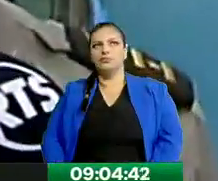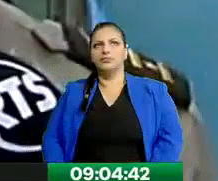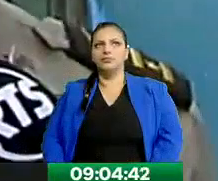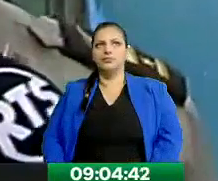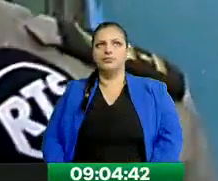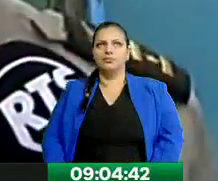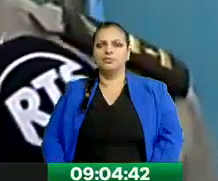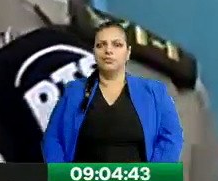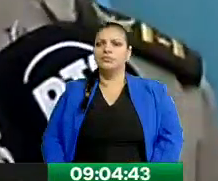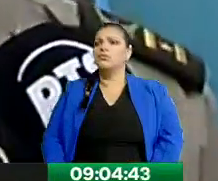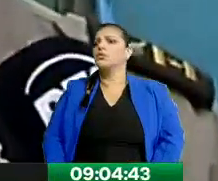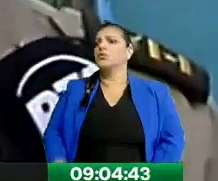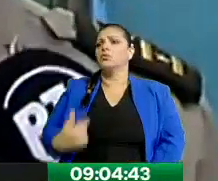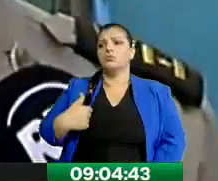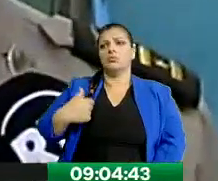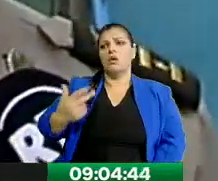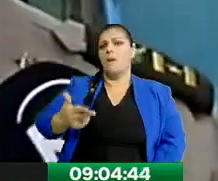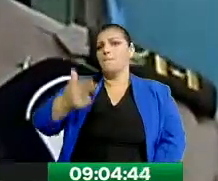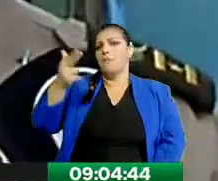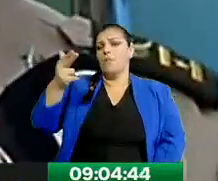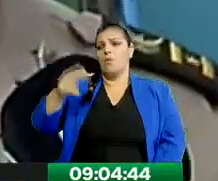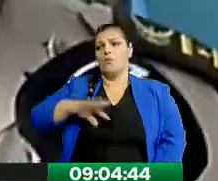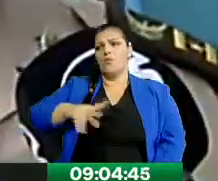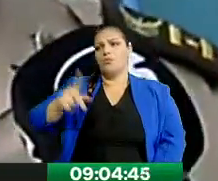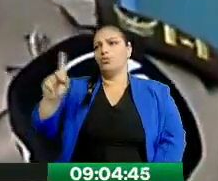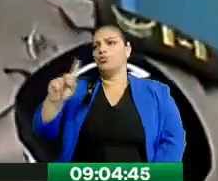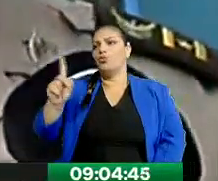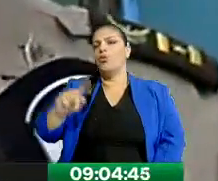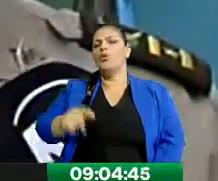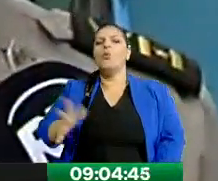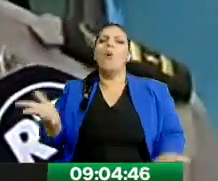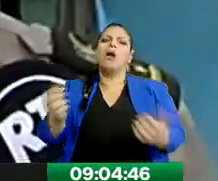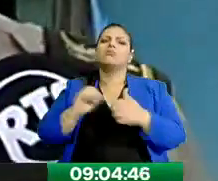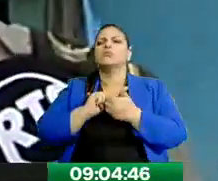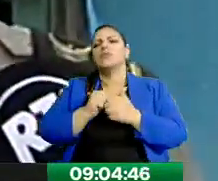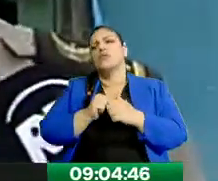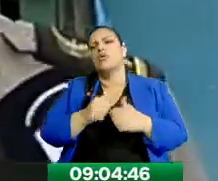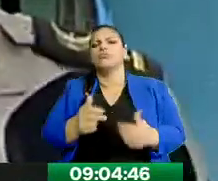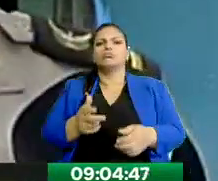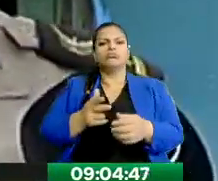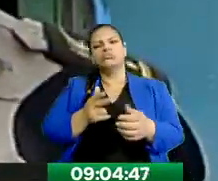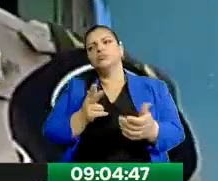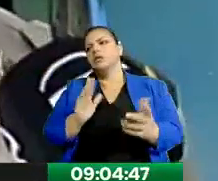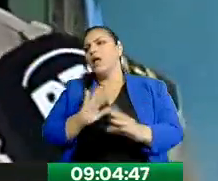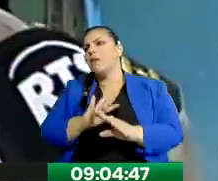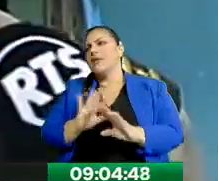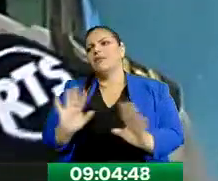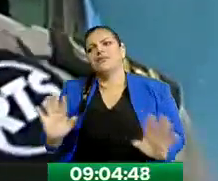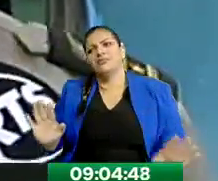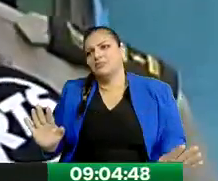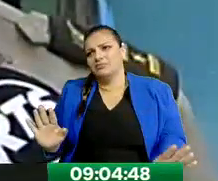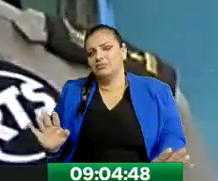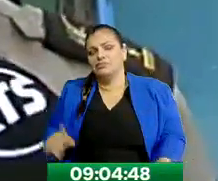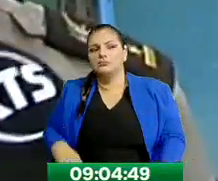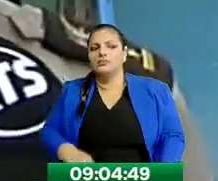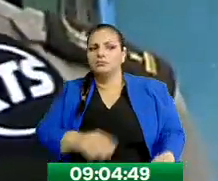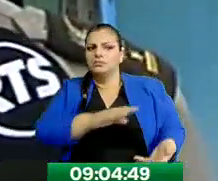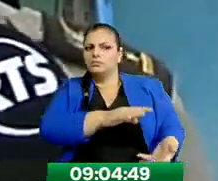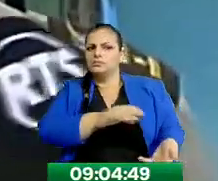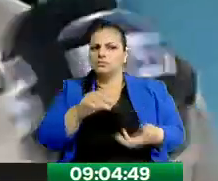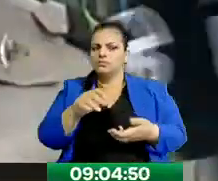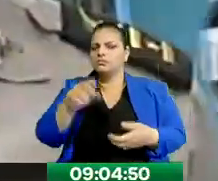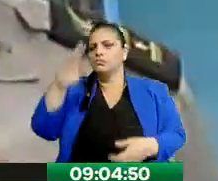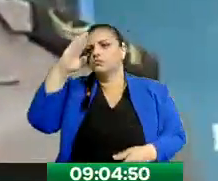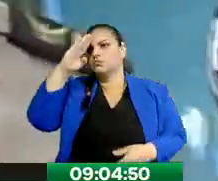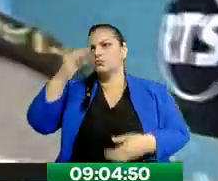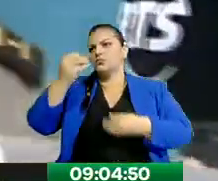practicar este tipo de deporte. Sin embargo, este se va a realizar un parte correspondiente de esta novedad y se va a hacer conocer a la Policía Judicial para los trámites legales